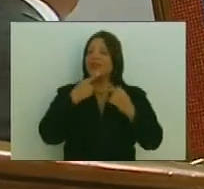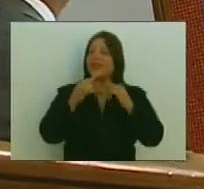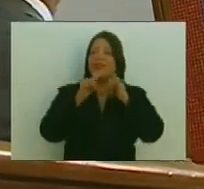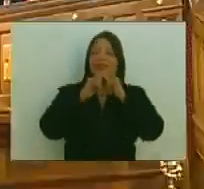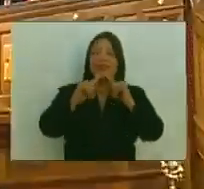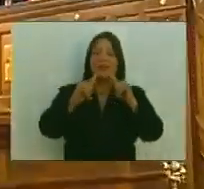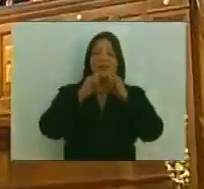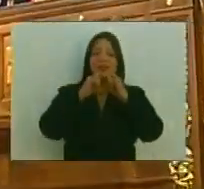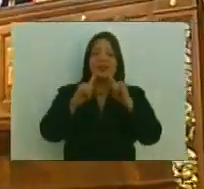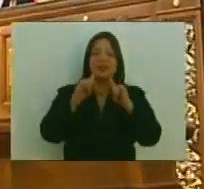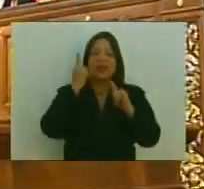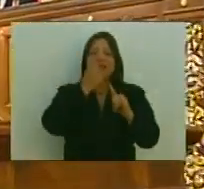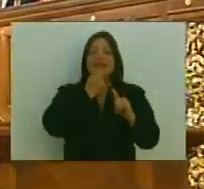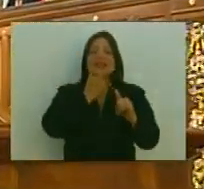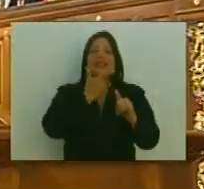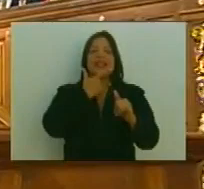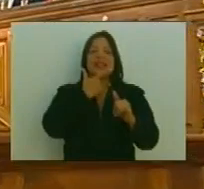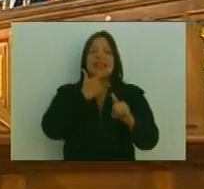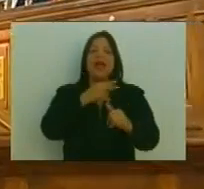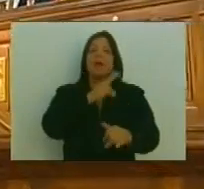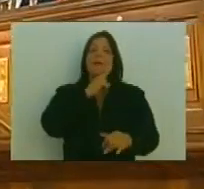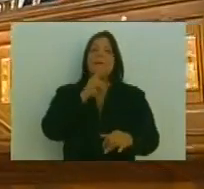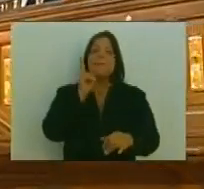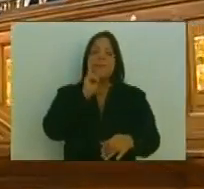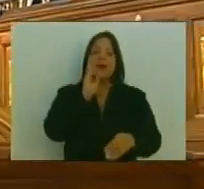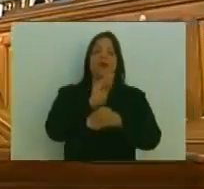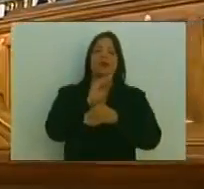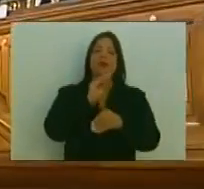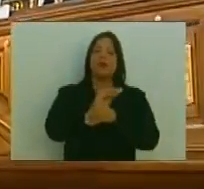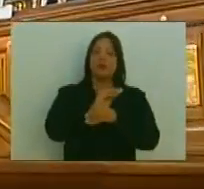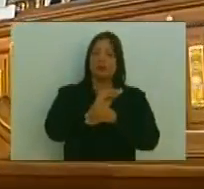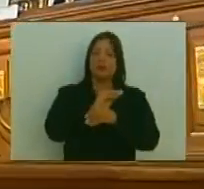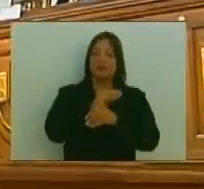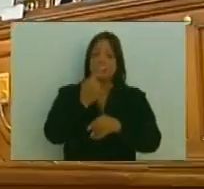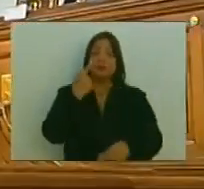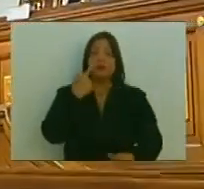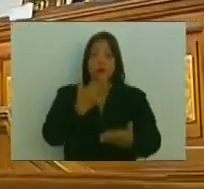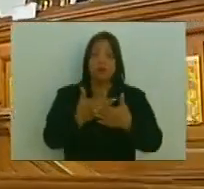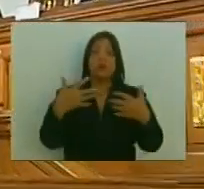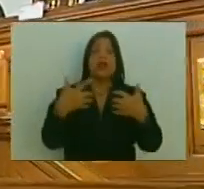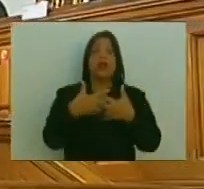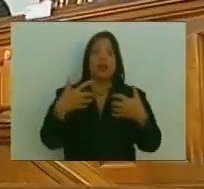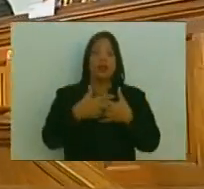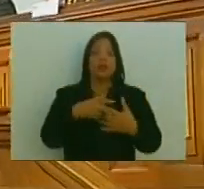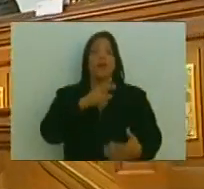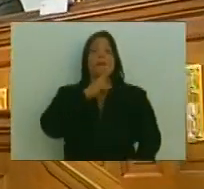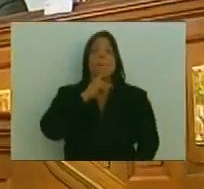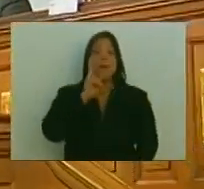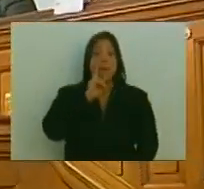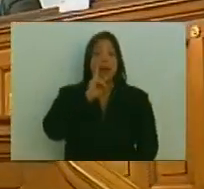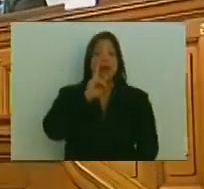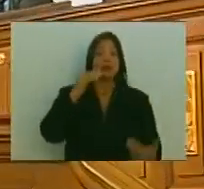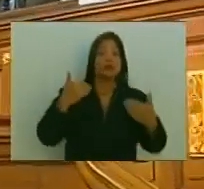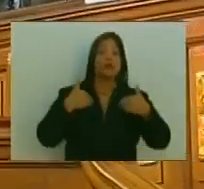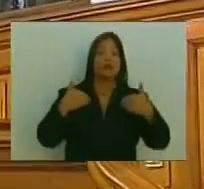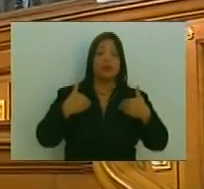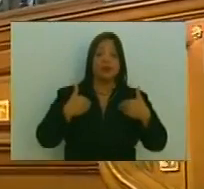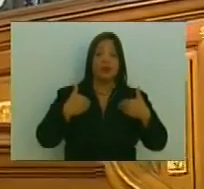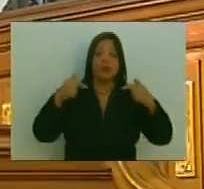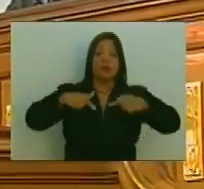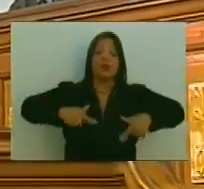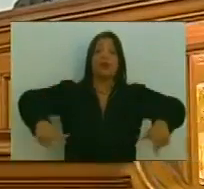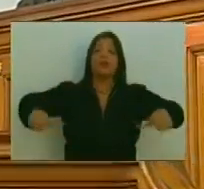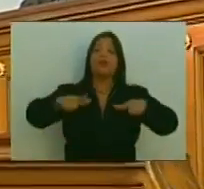mencionaba Linda, pues como madre, yo pues vi la lucha que hizo mi madre para poder yo estar en